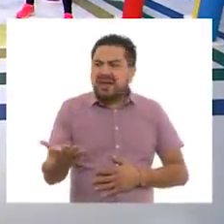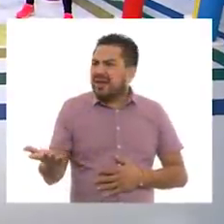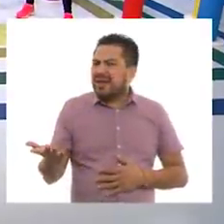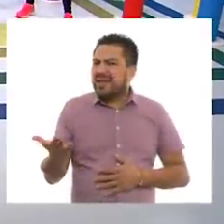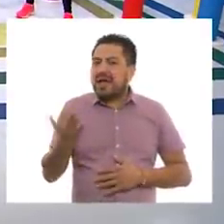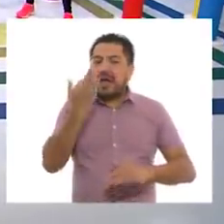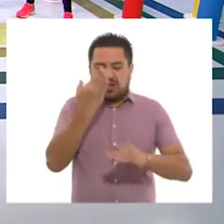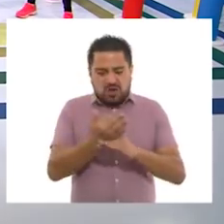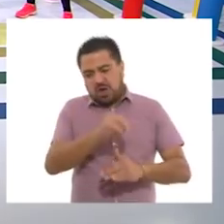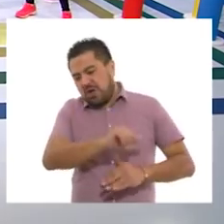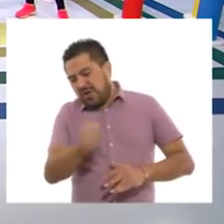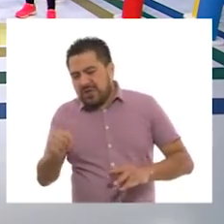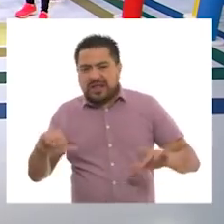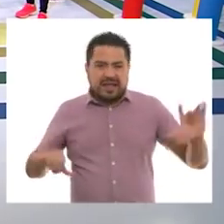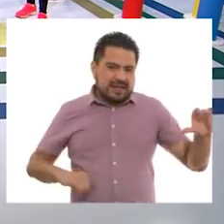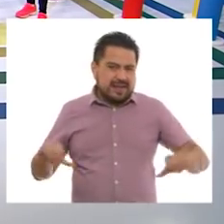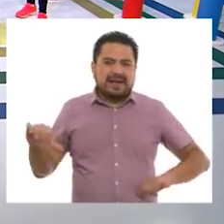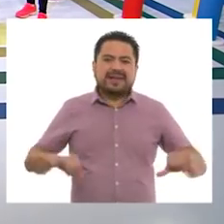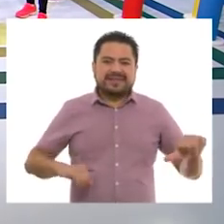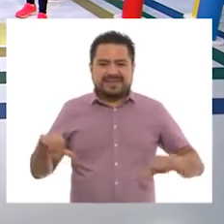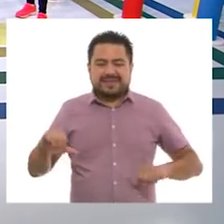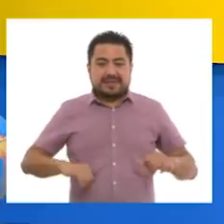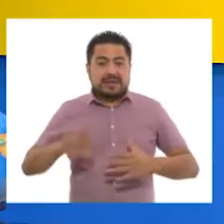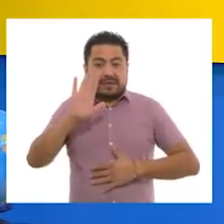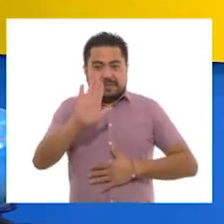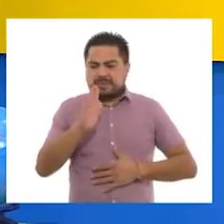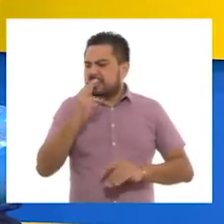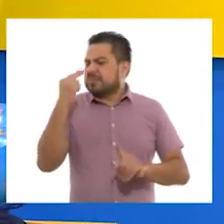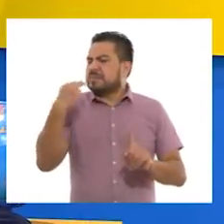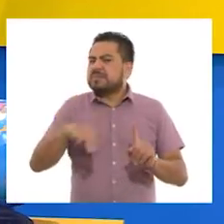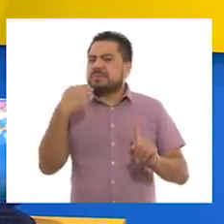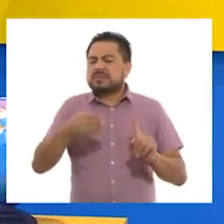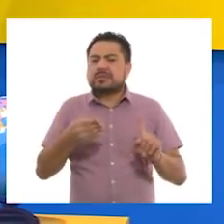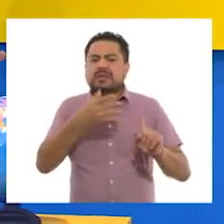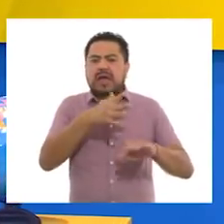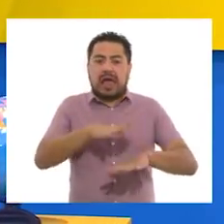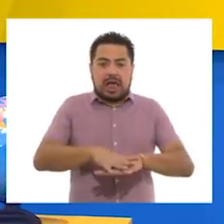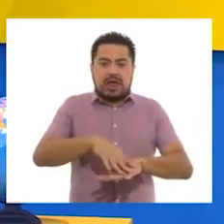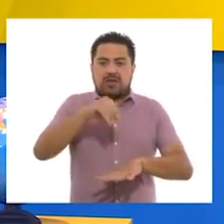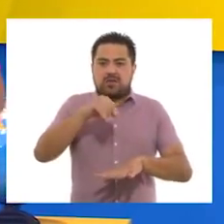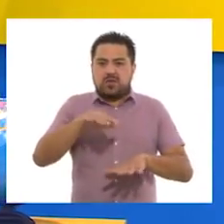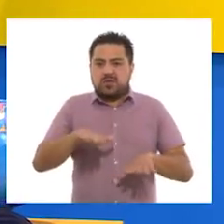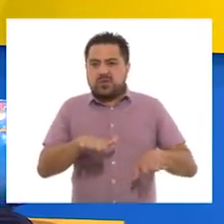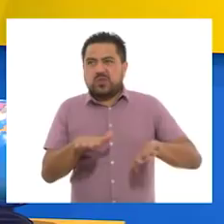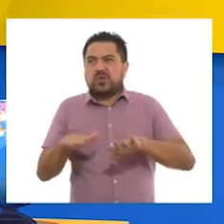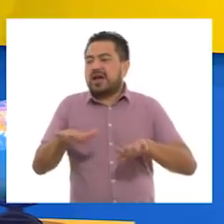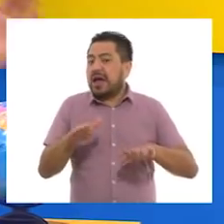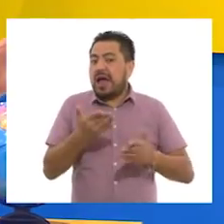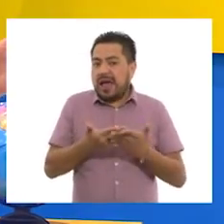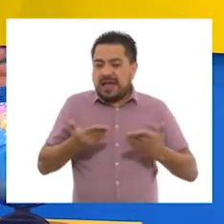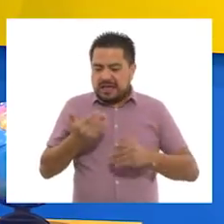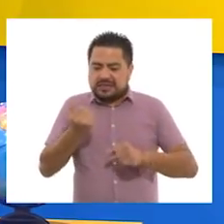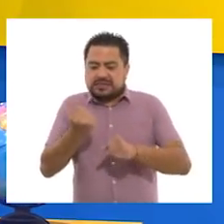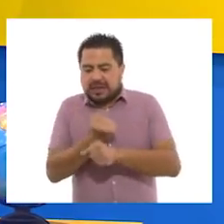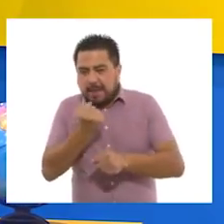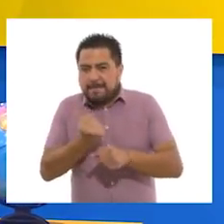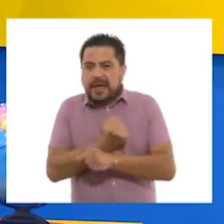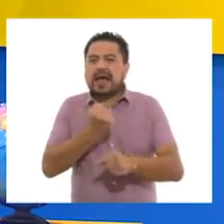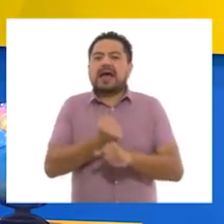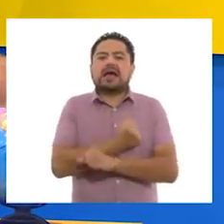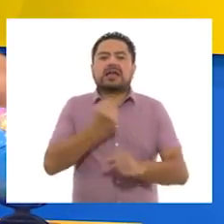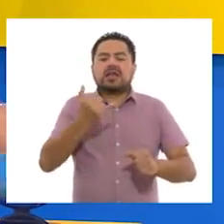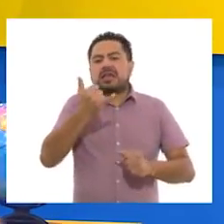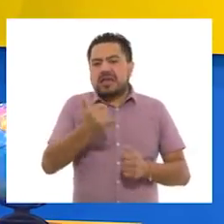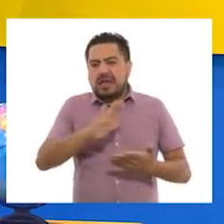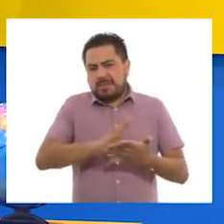Vamos a pasar a la siguiente actividad. Muy bien. La siguiente actividad se llama alfombra voladora. Ahora vas a colocar con tus zapatos